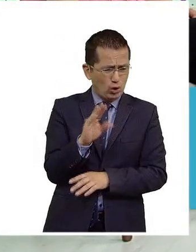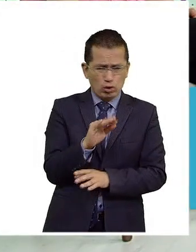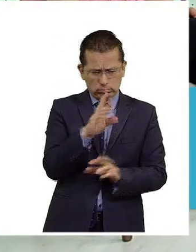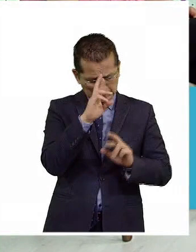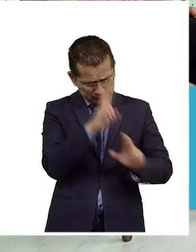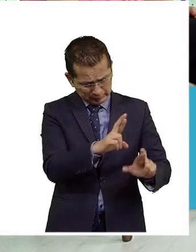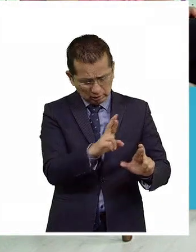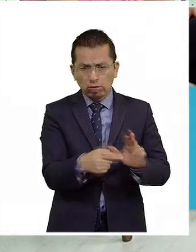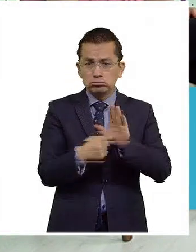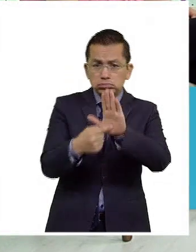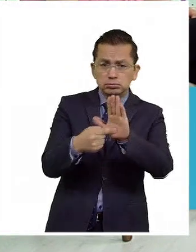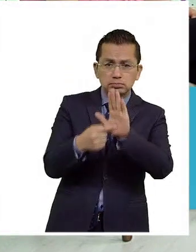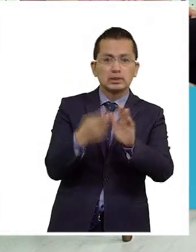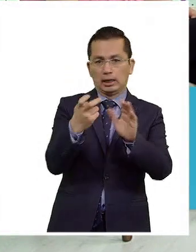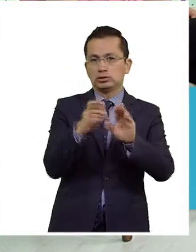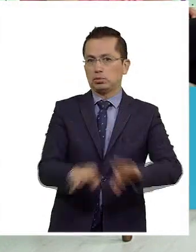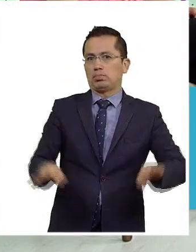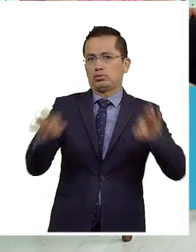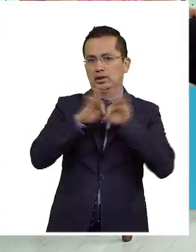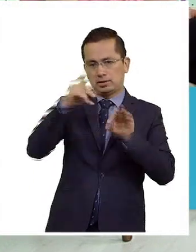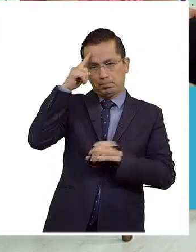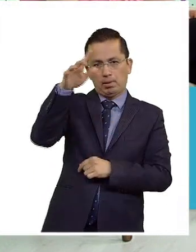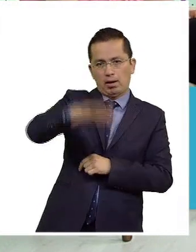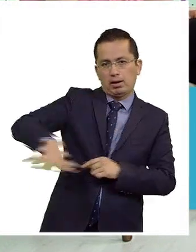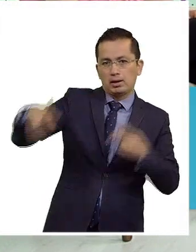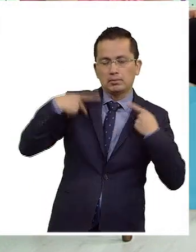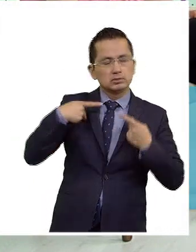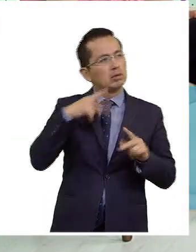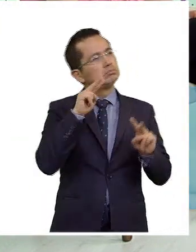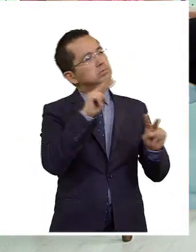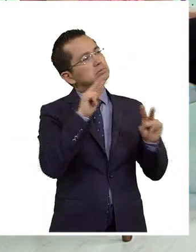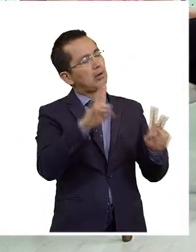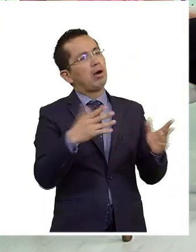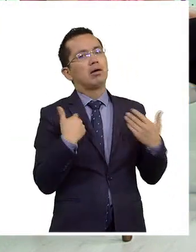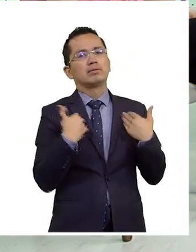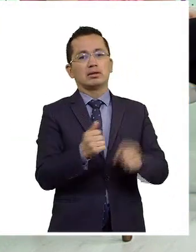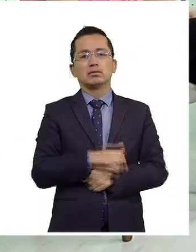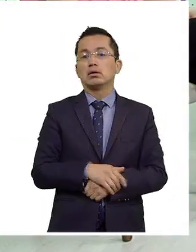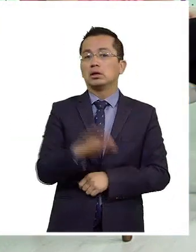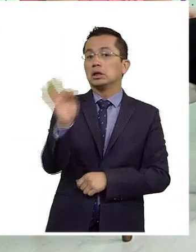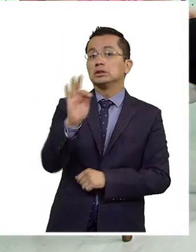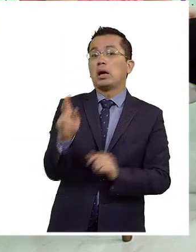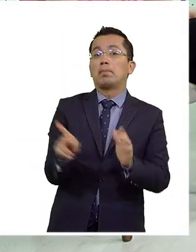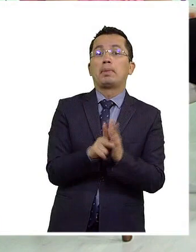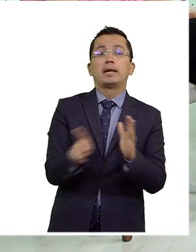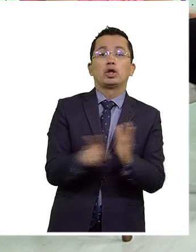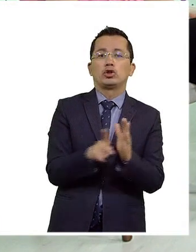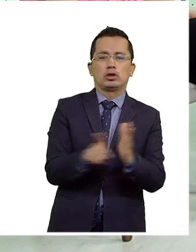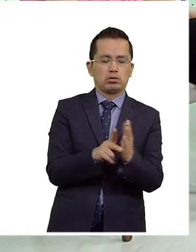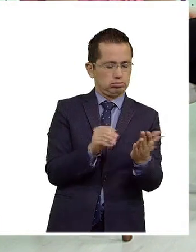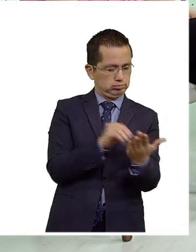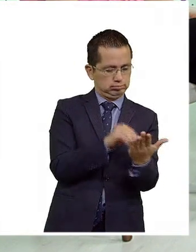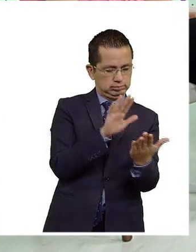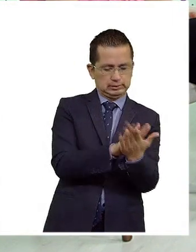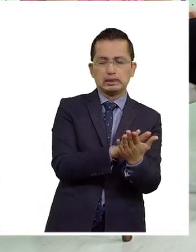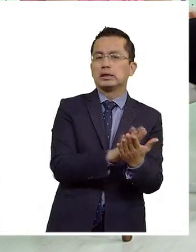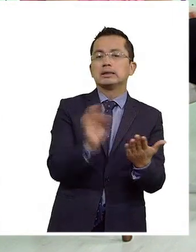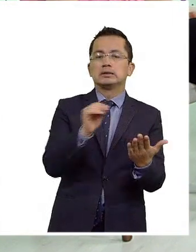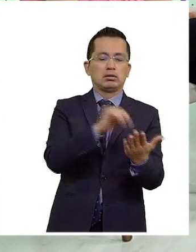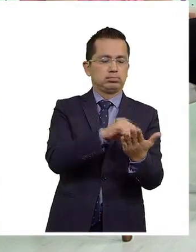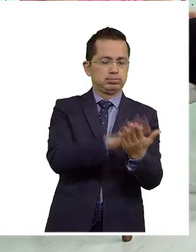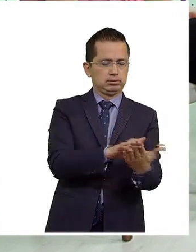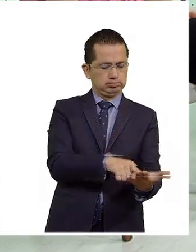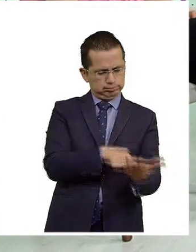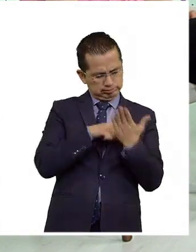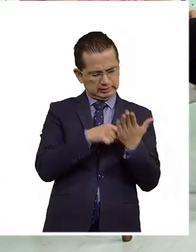es importante, porque a la gente es como se informa. Claro. O sea, si tú les dices en los periódicos más que el que te regalan en la Sí. calle